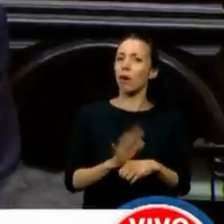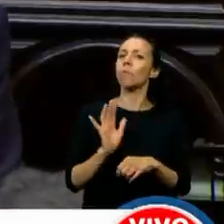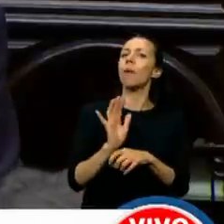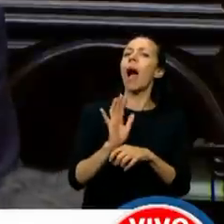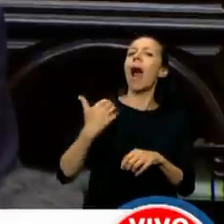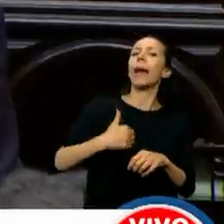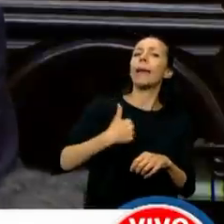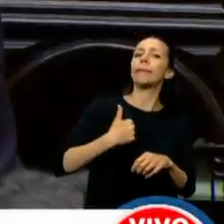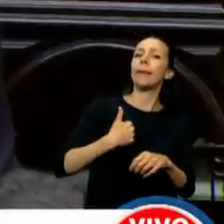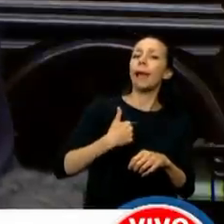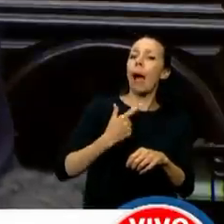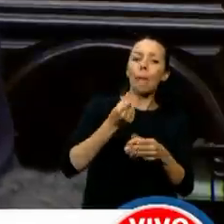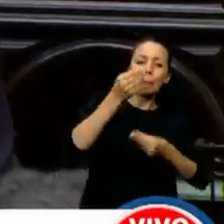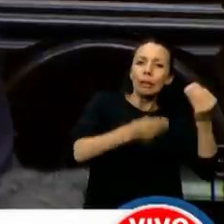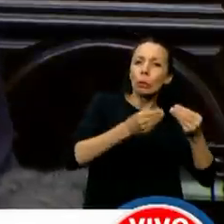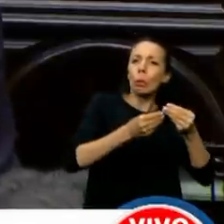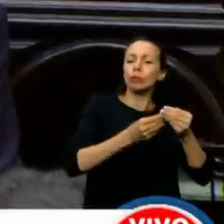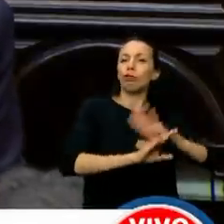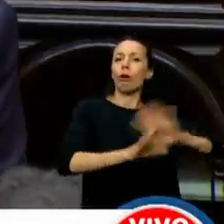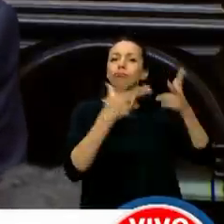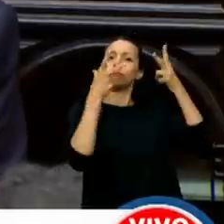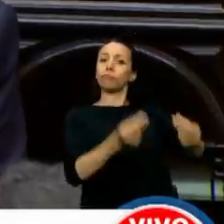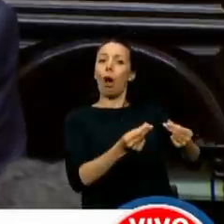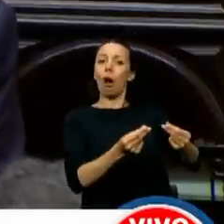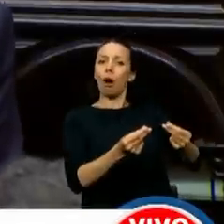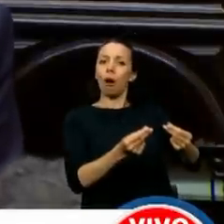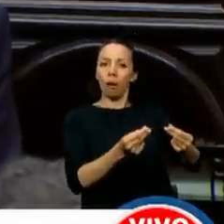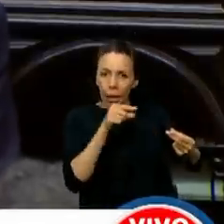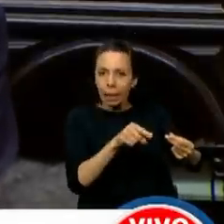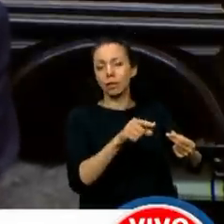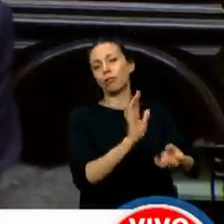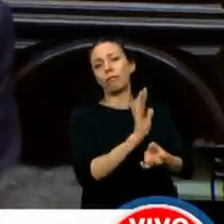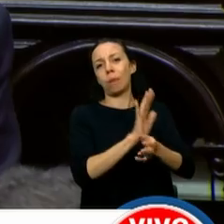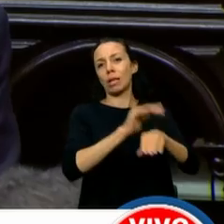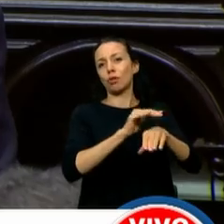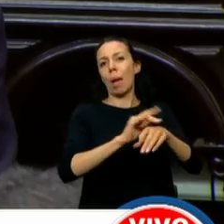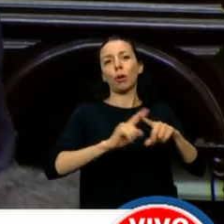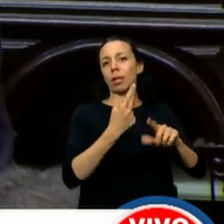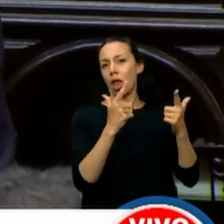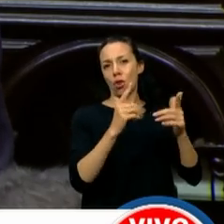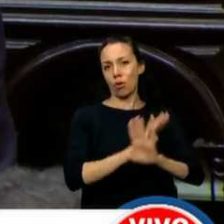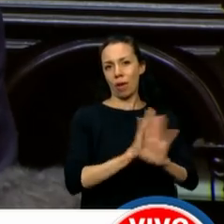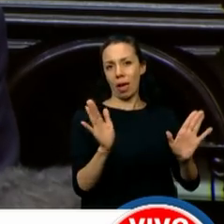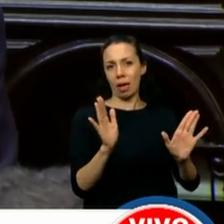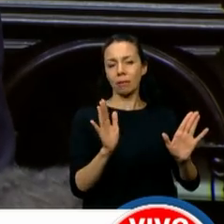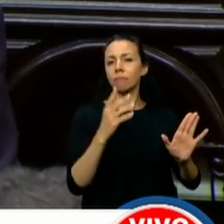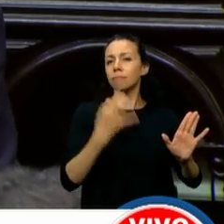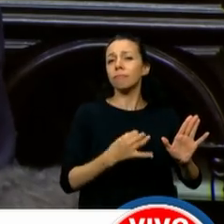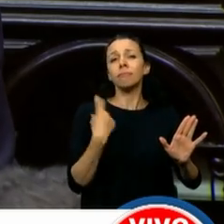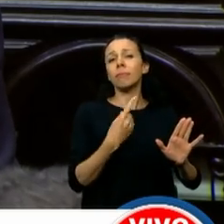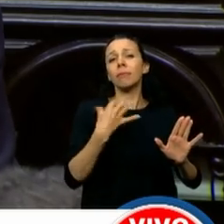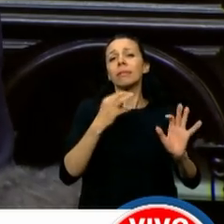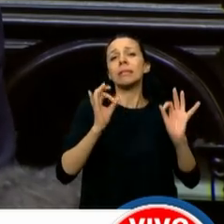la argentina siempre supuesto señor presidente es un acto de irresponsabilidad política sobre todo tomando en cuenta que